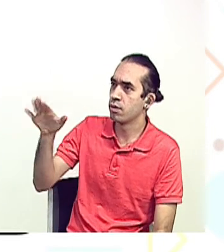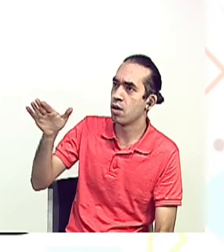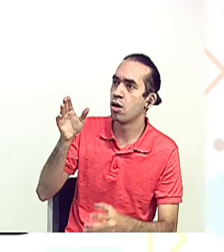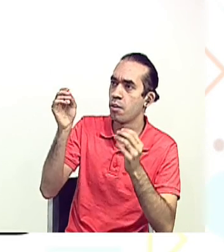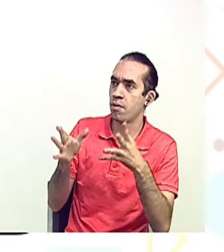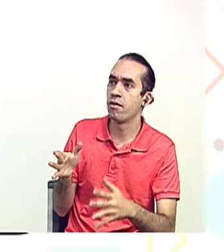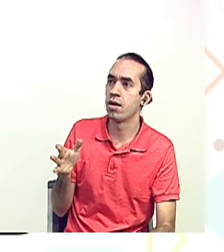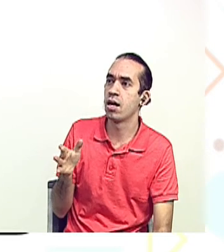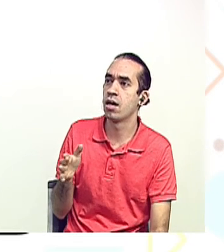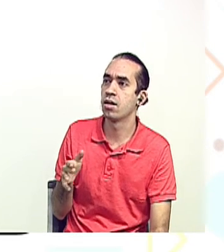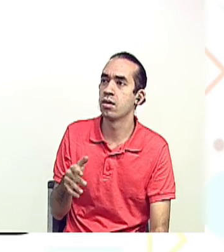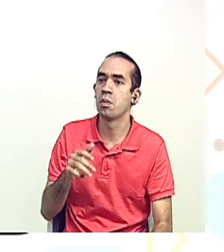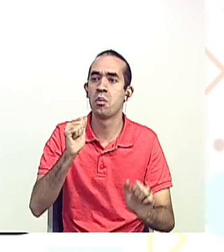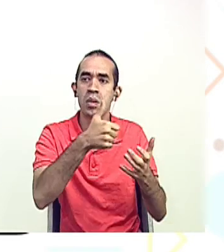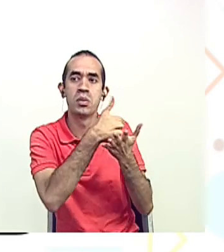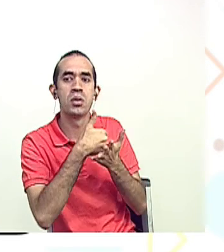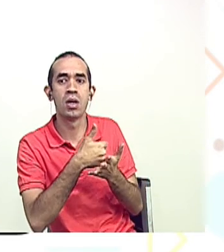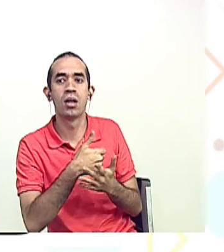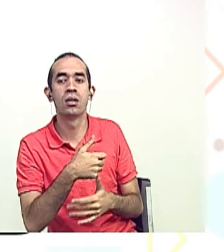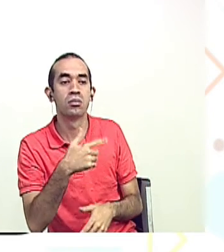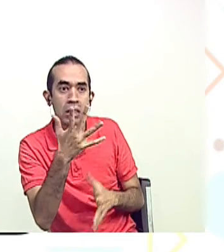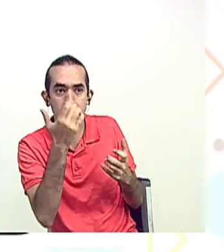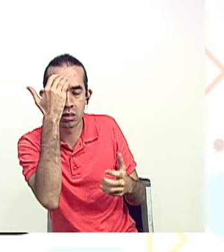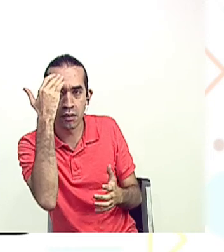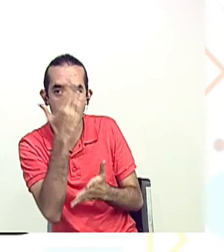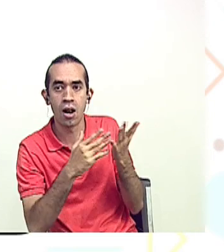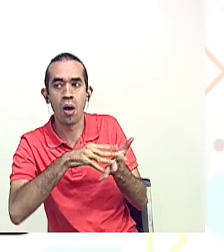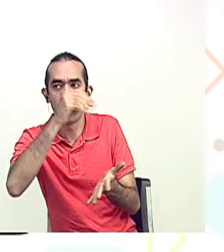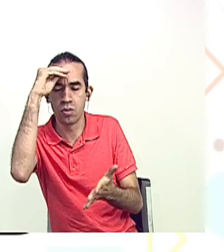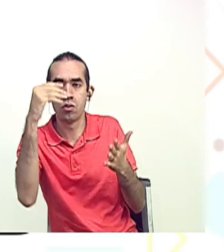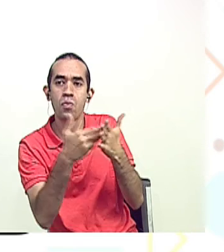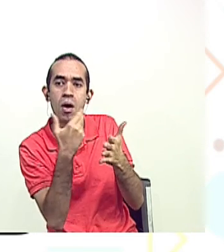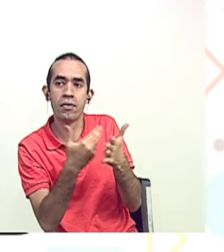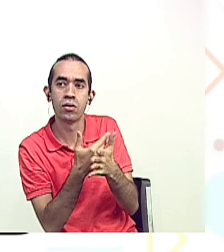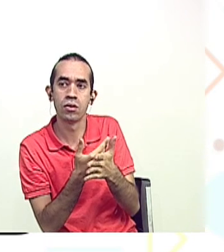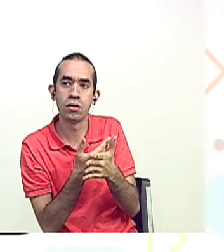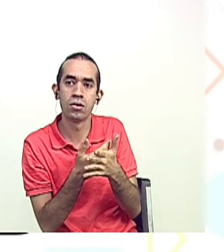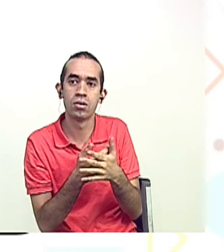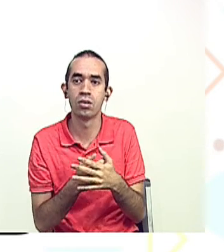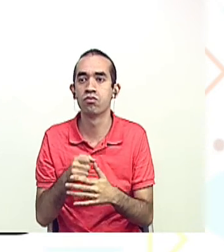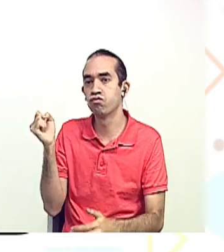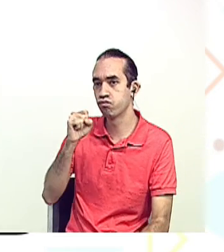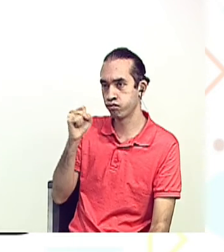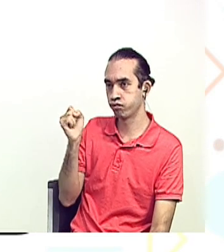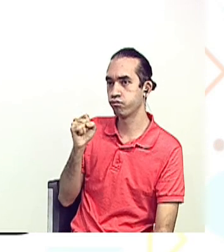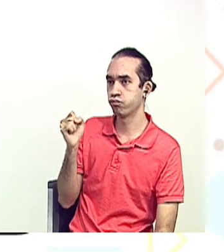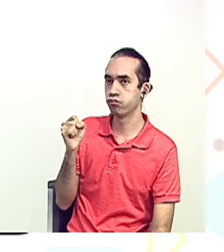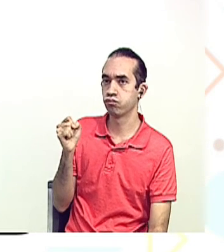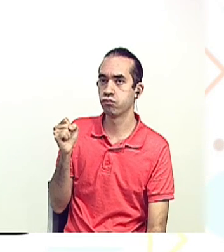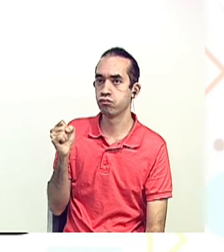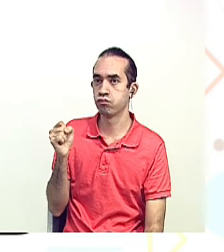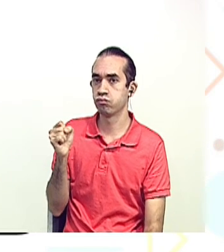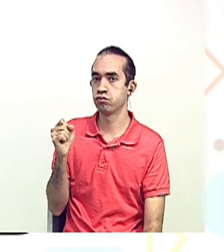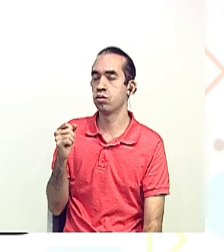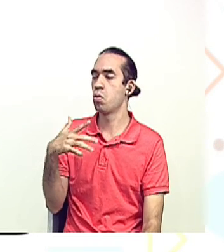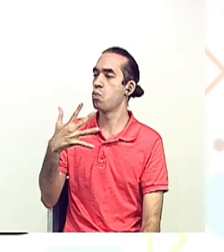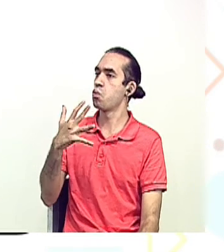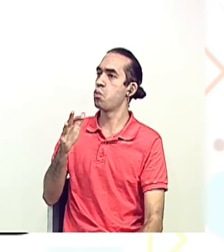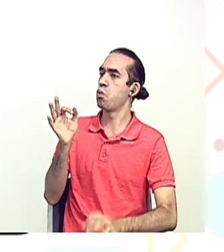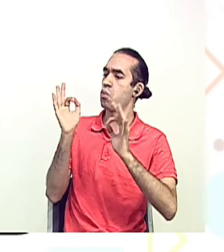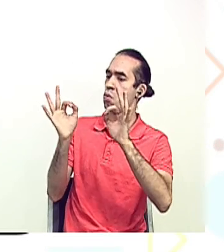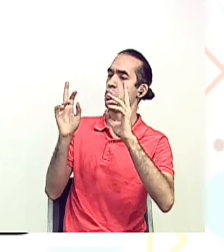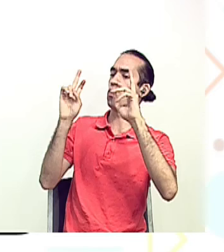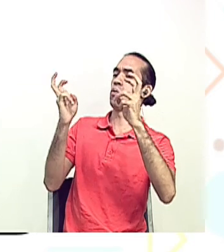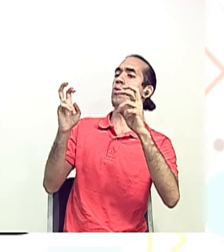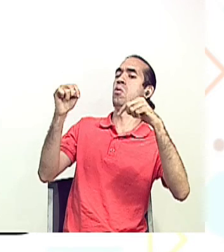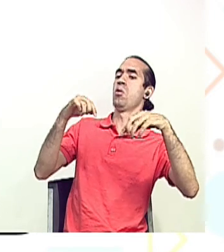qué le puedo ayudar? Quería saber si habías aprendido algo nuevo. Sí, profe, la verdad estuvo muy bien el tema de